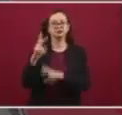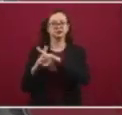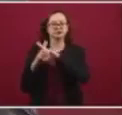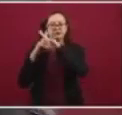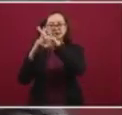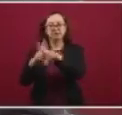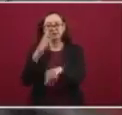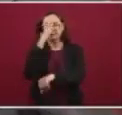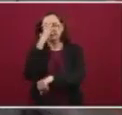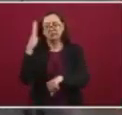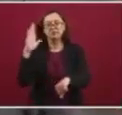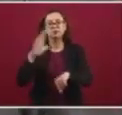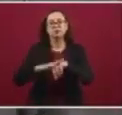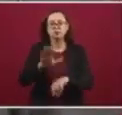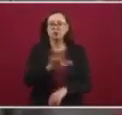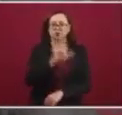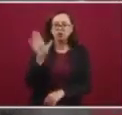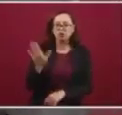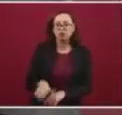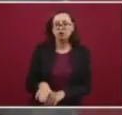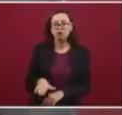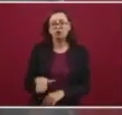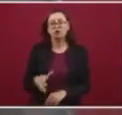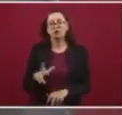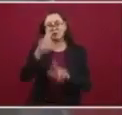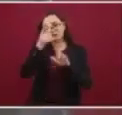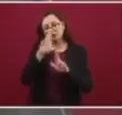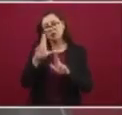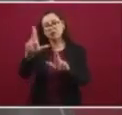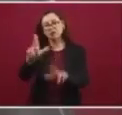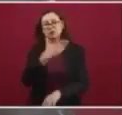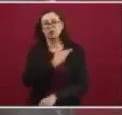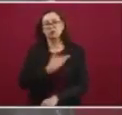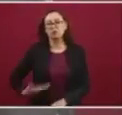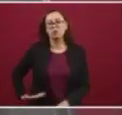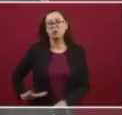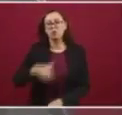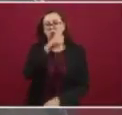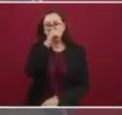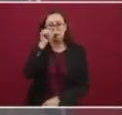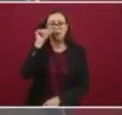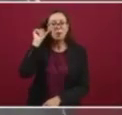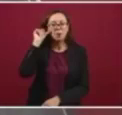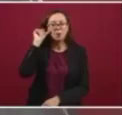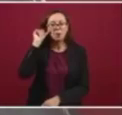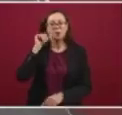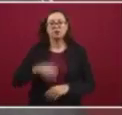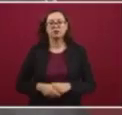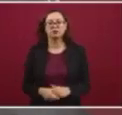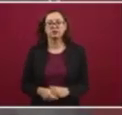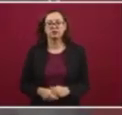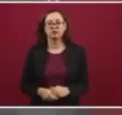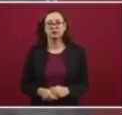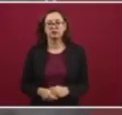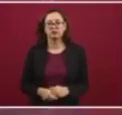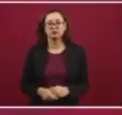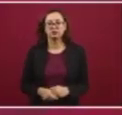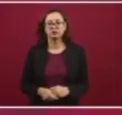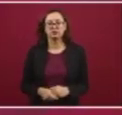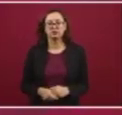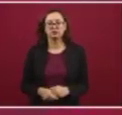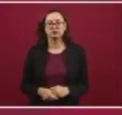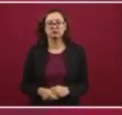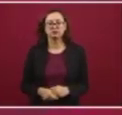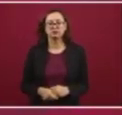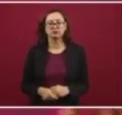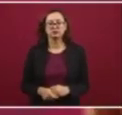luctuosa en honor al presidente Benito Juárez. Y abrimos